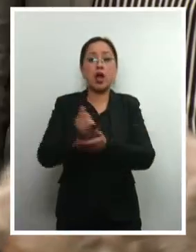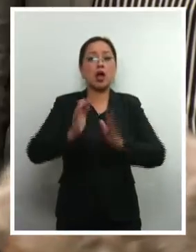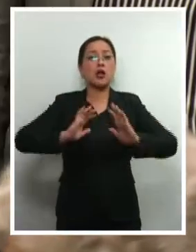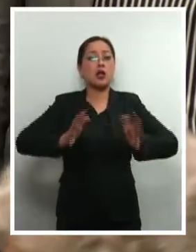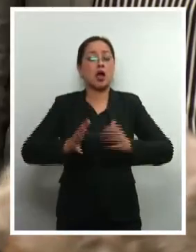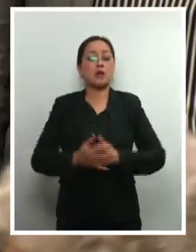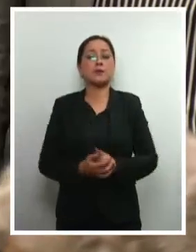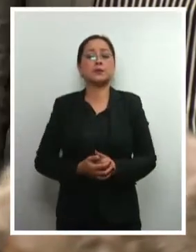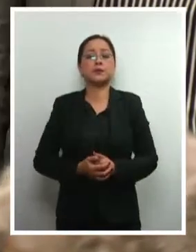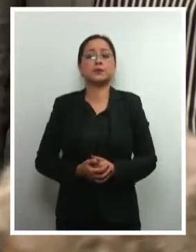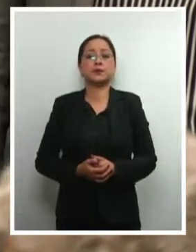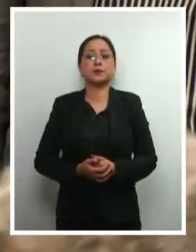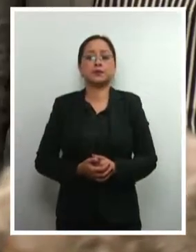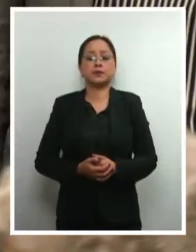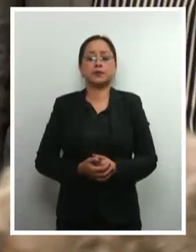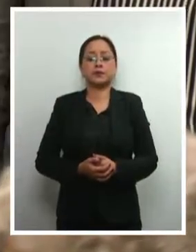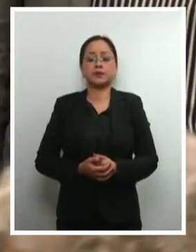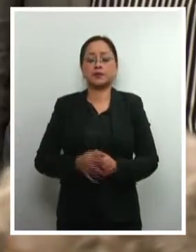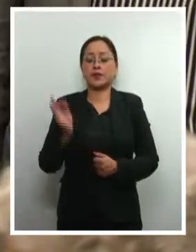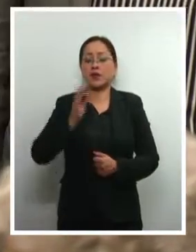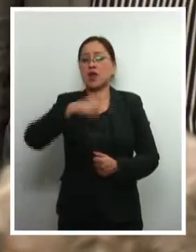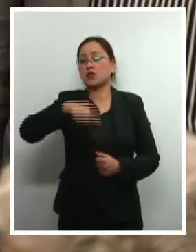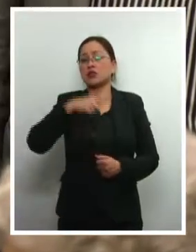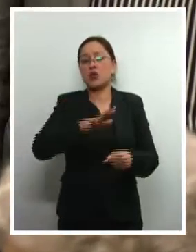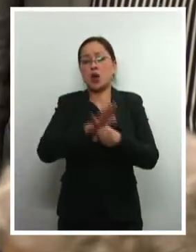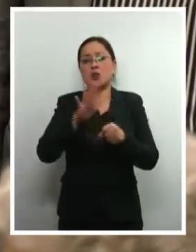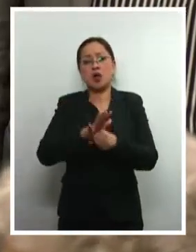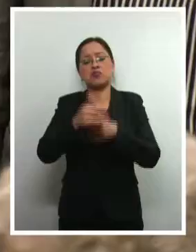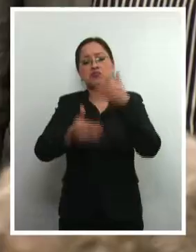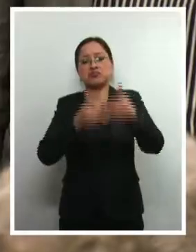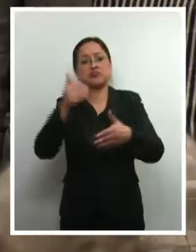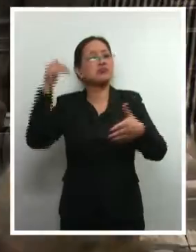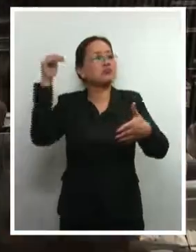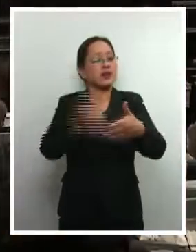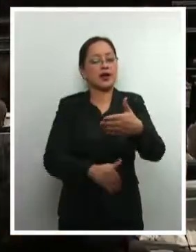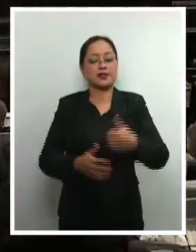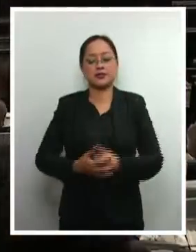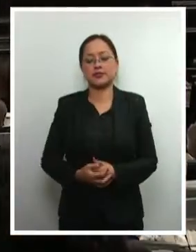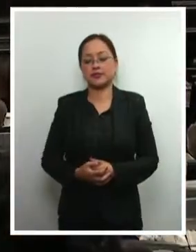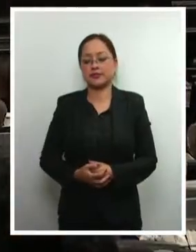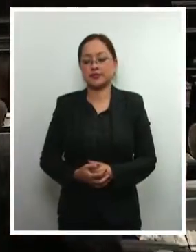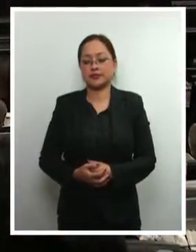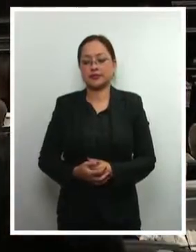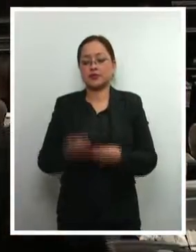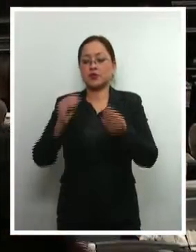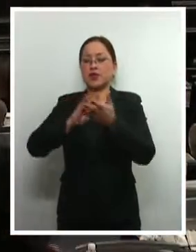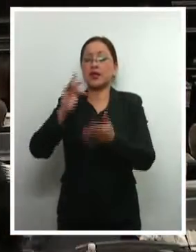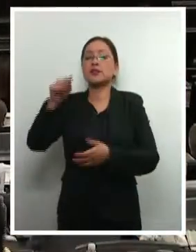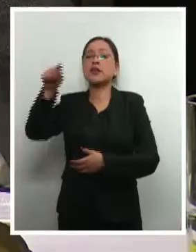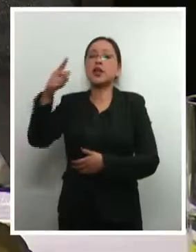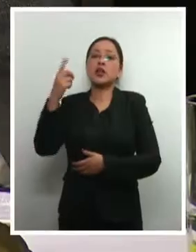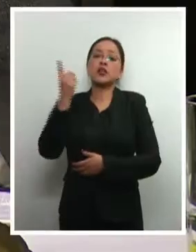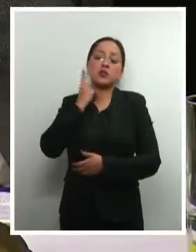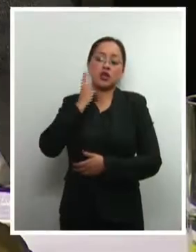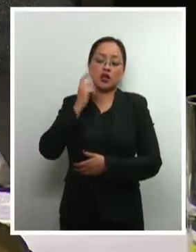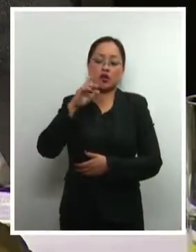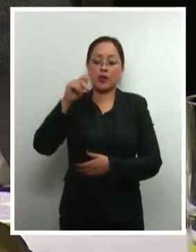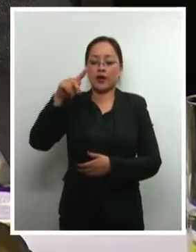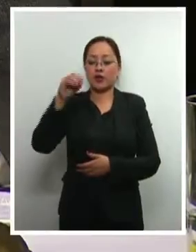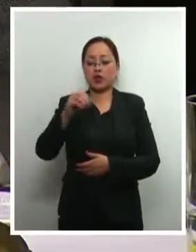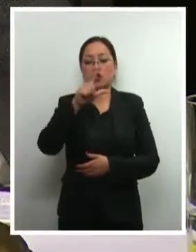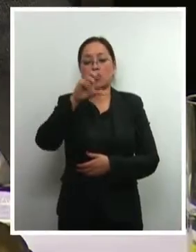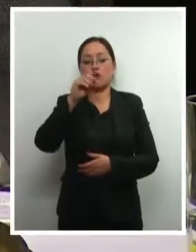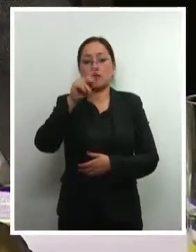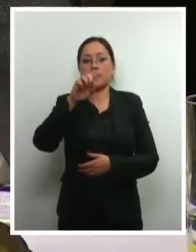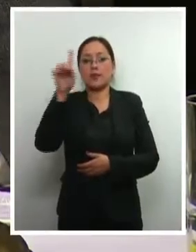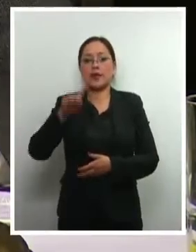Si no, sí estamos condenados al fracaso. Muchas gracias, presidente. Diputado Roberto López, después el diputado Gómez Villanueva.